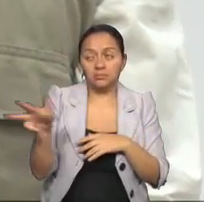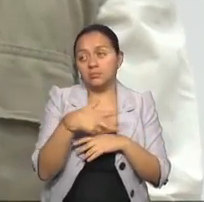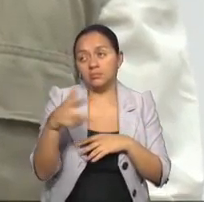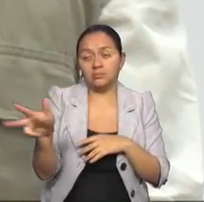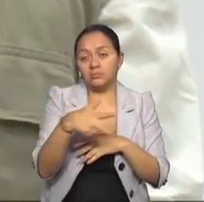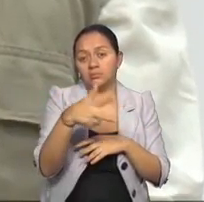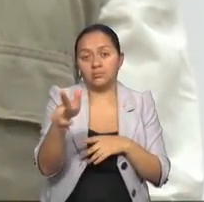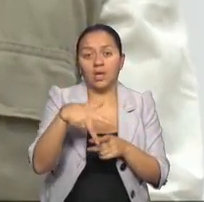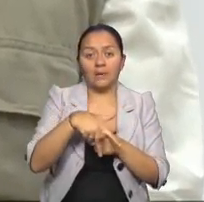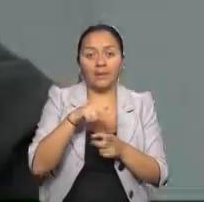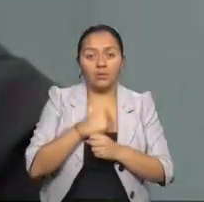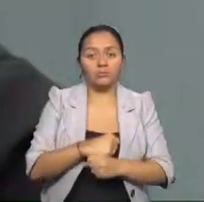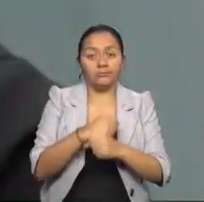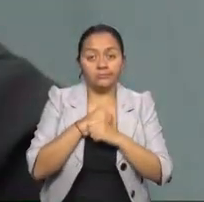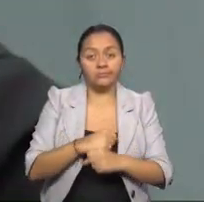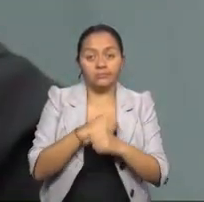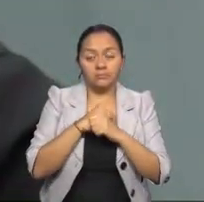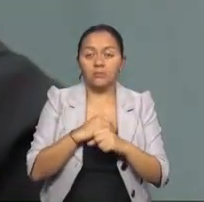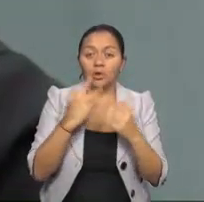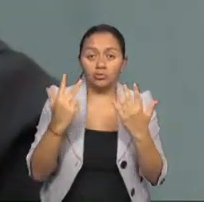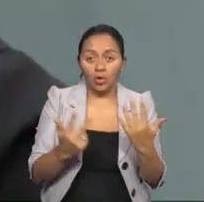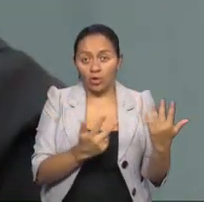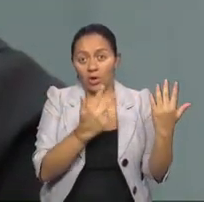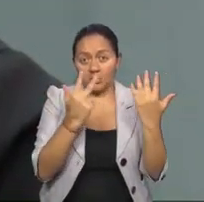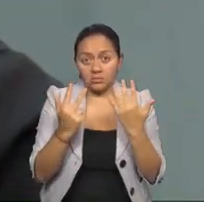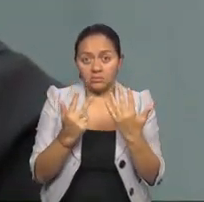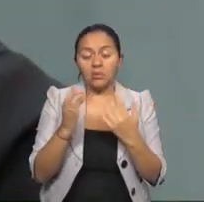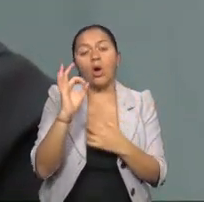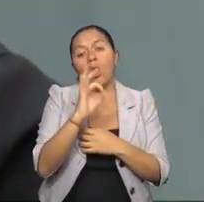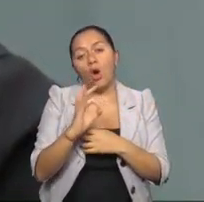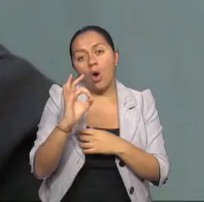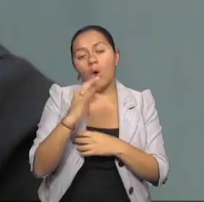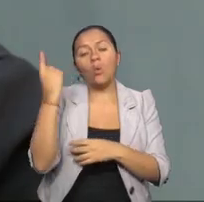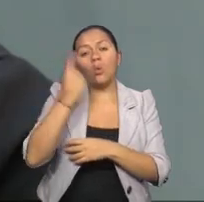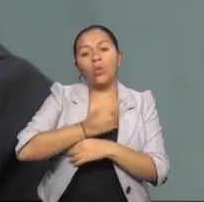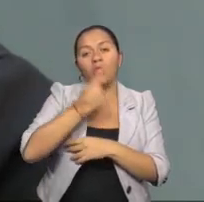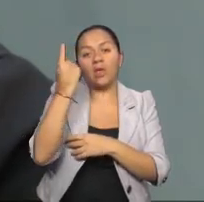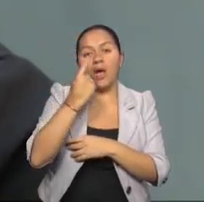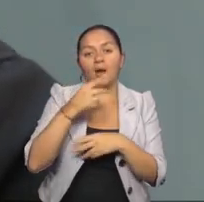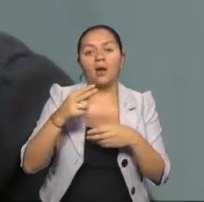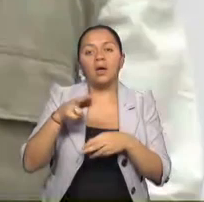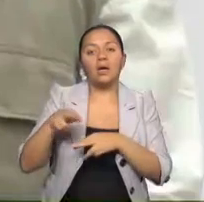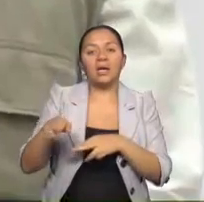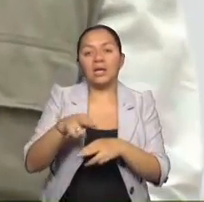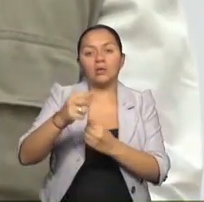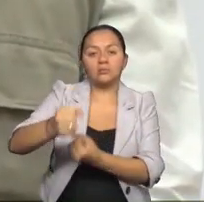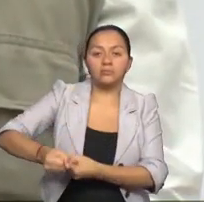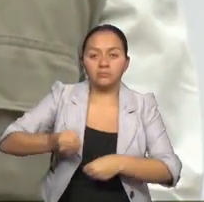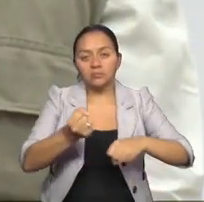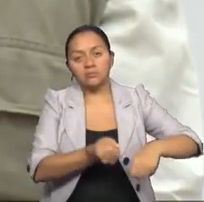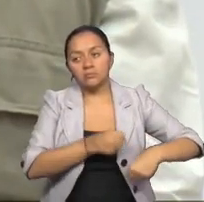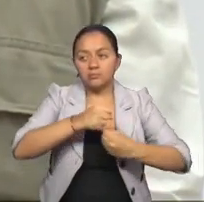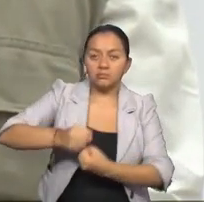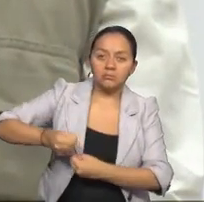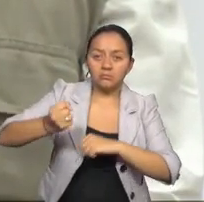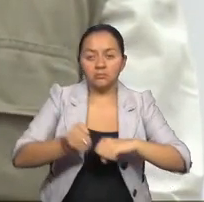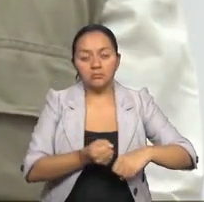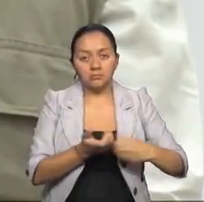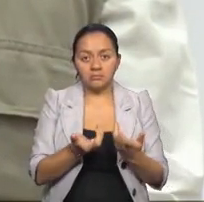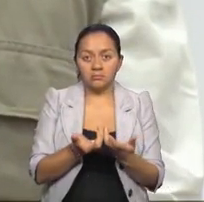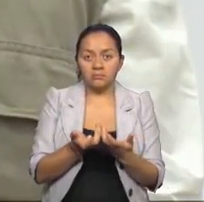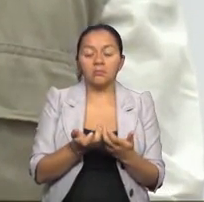caballo por ejemplo o un día atravesando un río o navegando un río digamos que